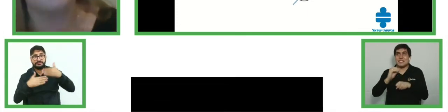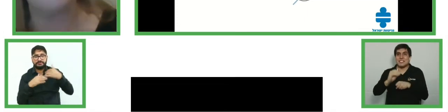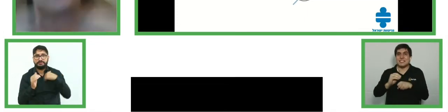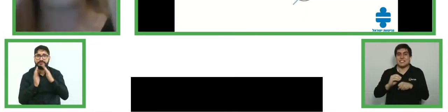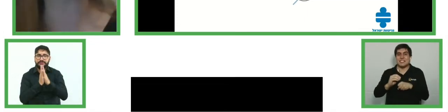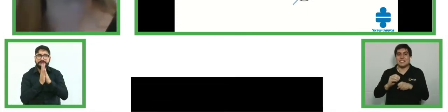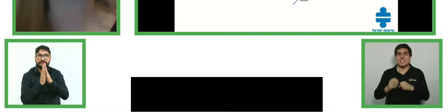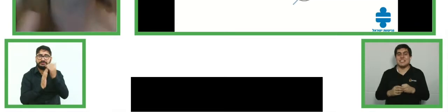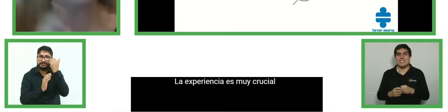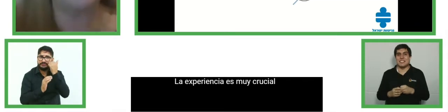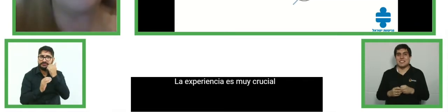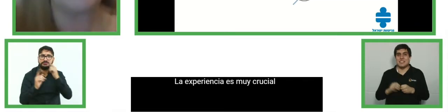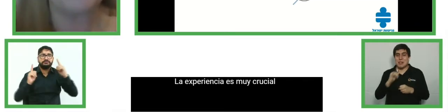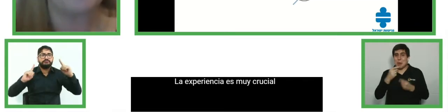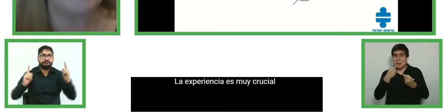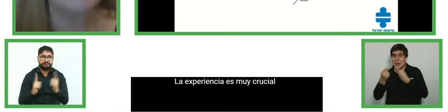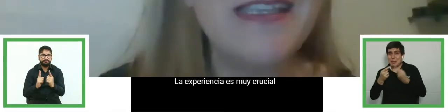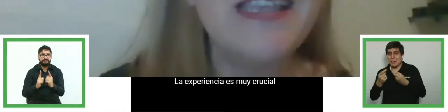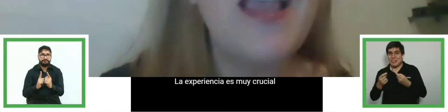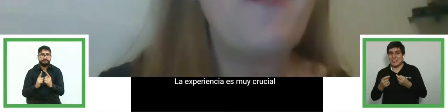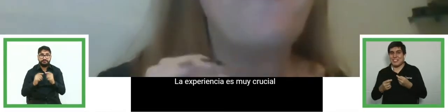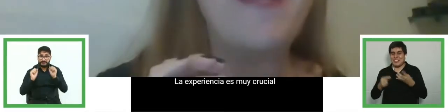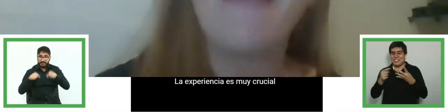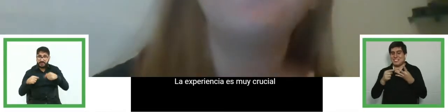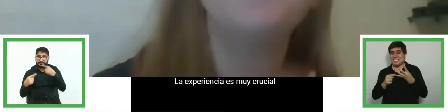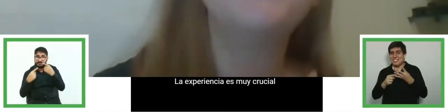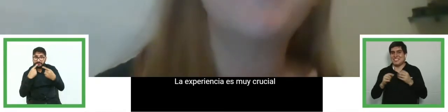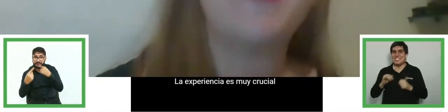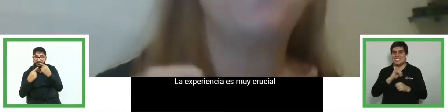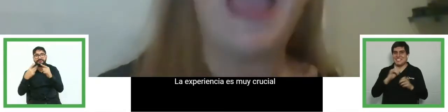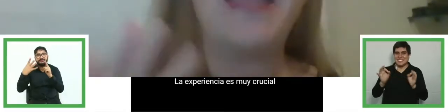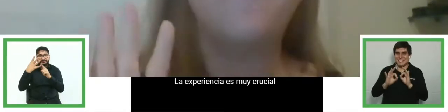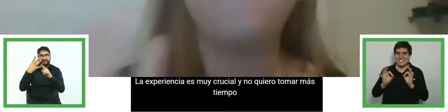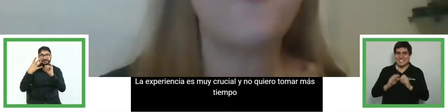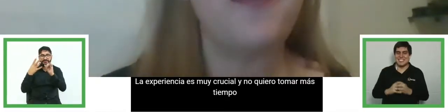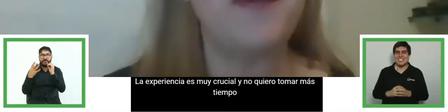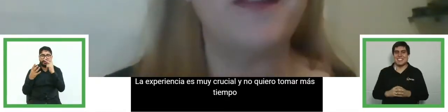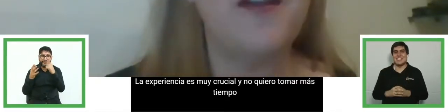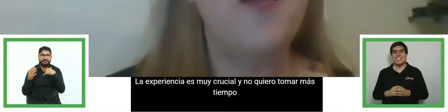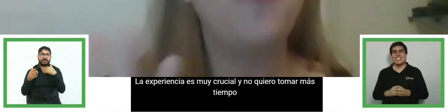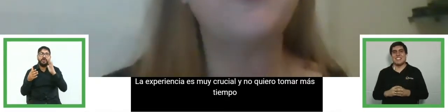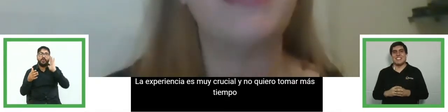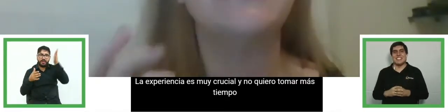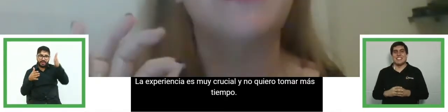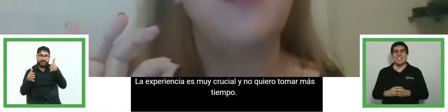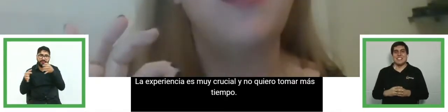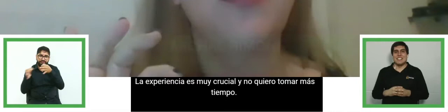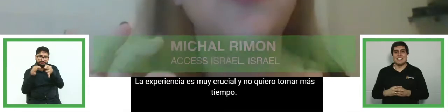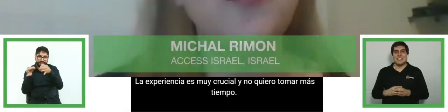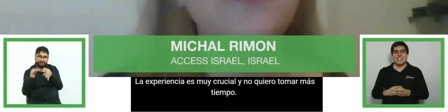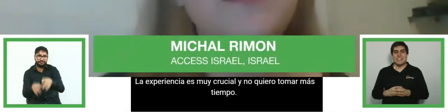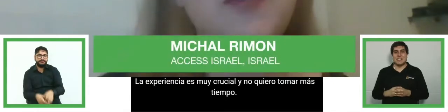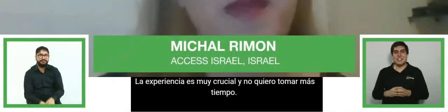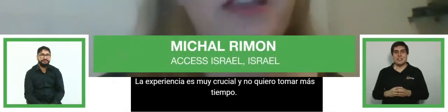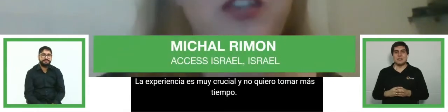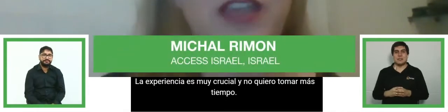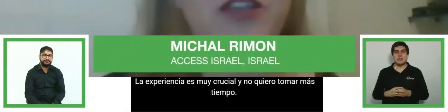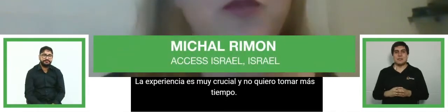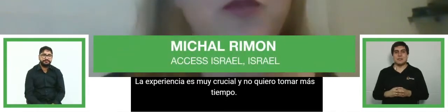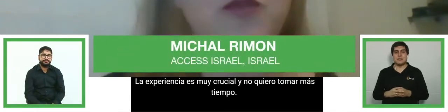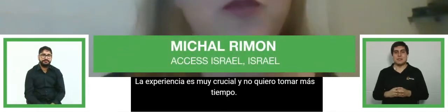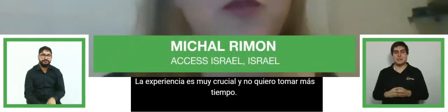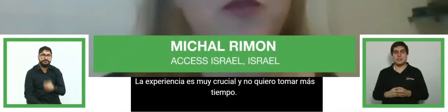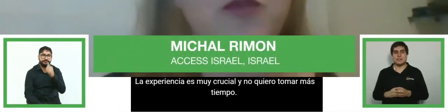voy a guardarlo para las preguntas de cómo hacemos estas experiencias. Y después de que hagamos eso, agregamos el cuarto pilar, que